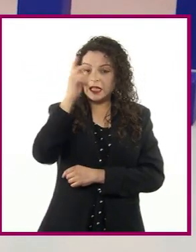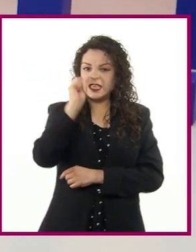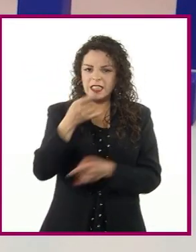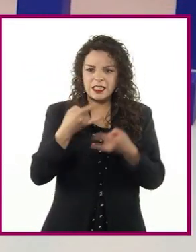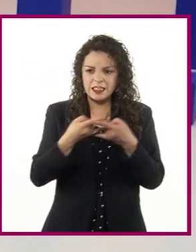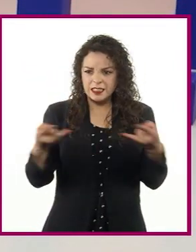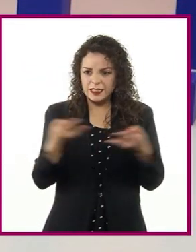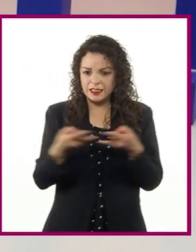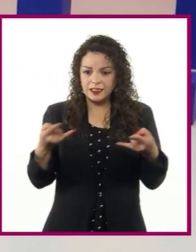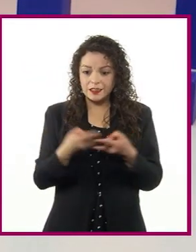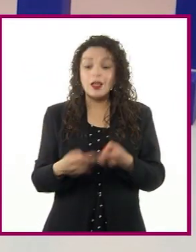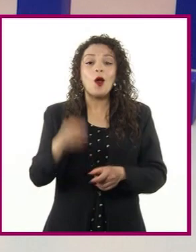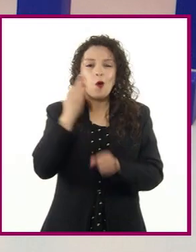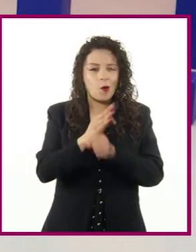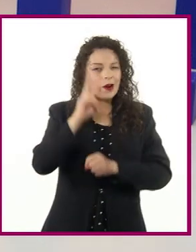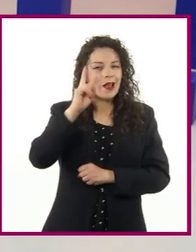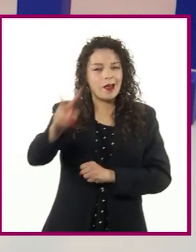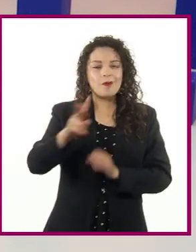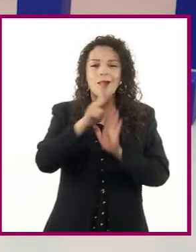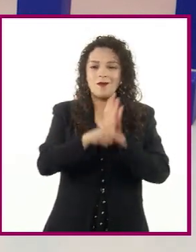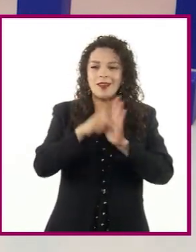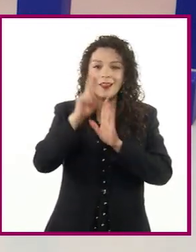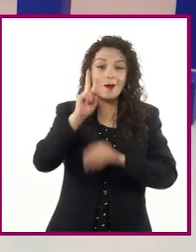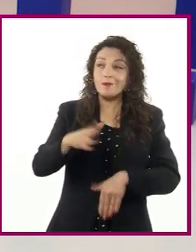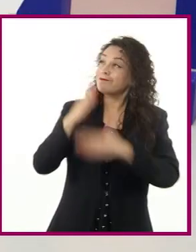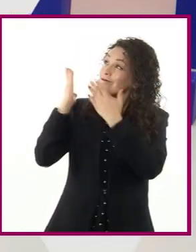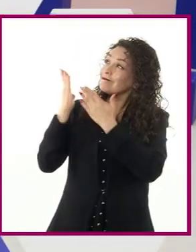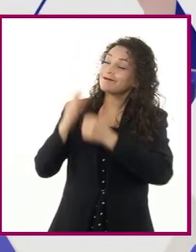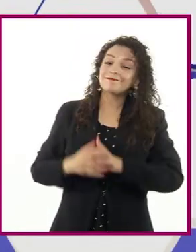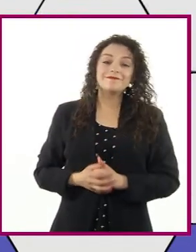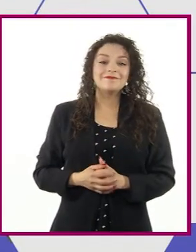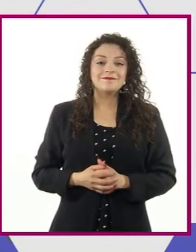historietas, veamos el siguiente video. ¡Corre video!